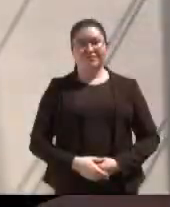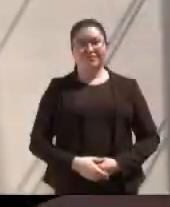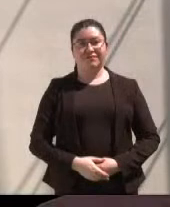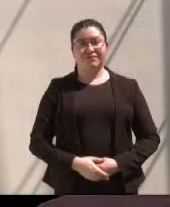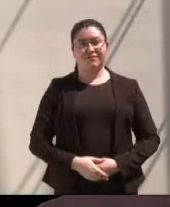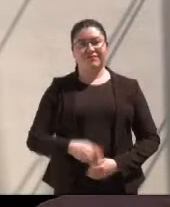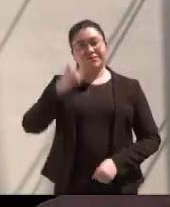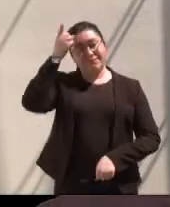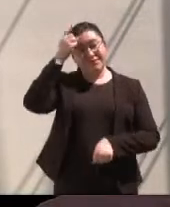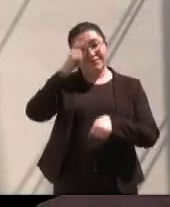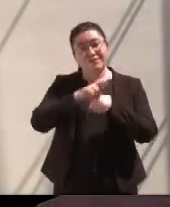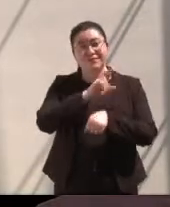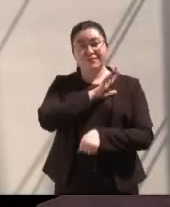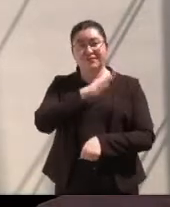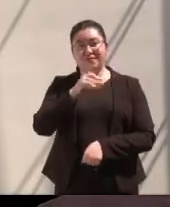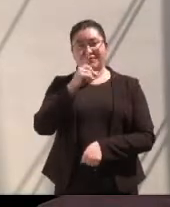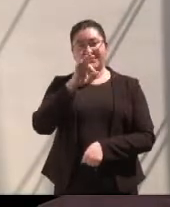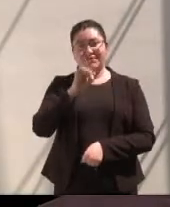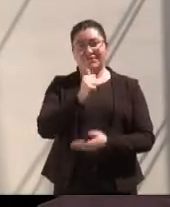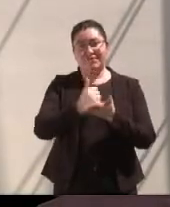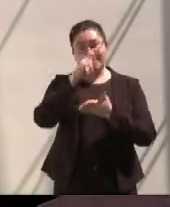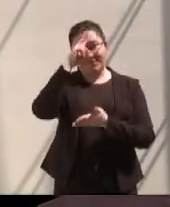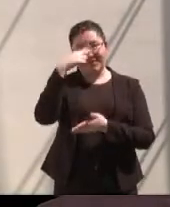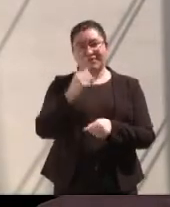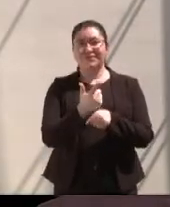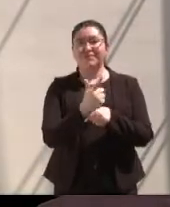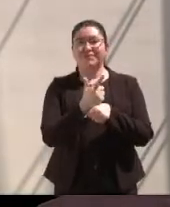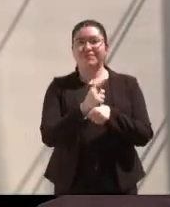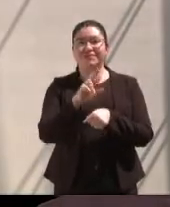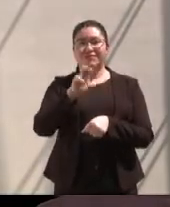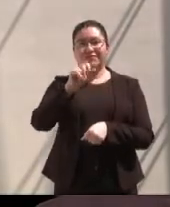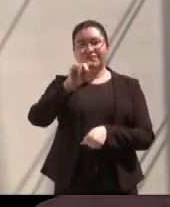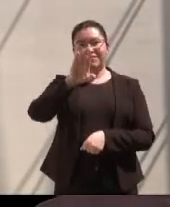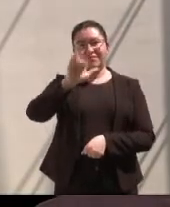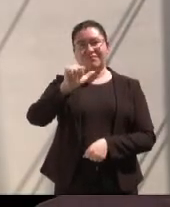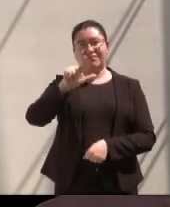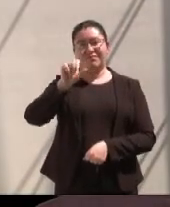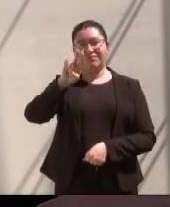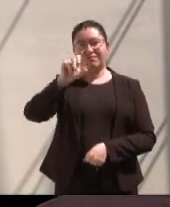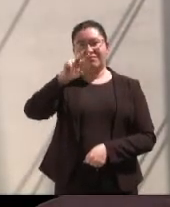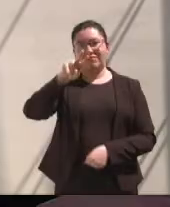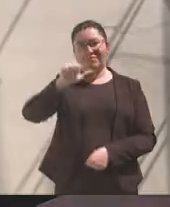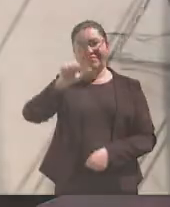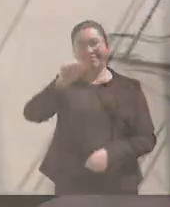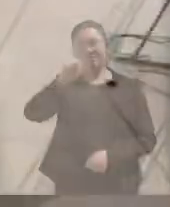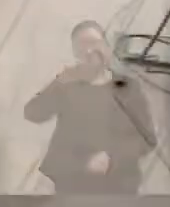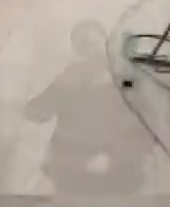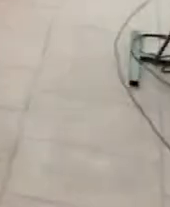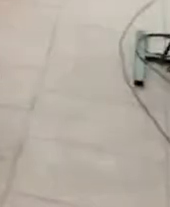Directora General del DIF Ciudad de México, licenciada Rebeca Olivia Sánchez Sandín.